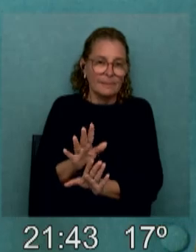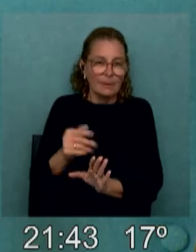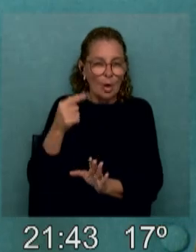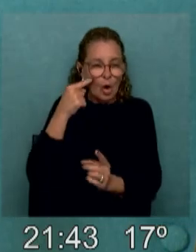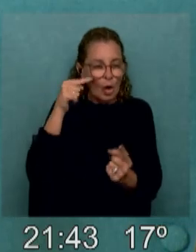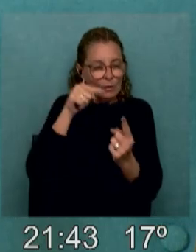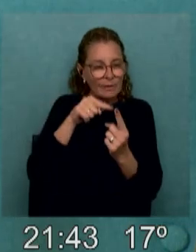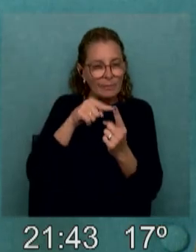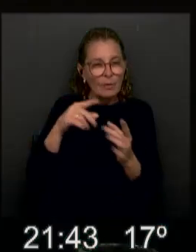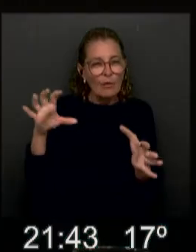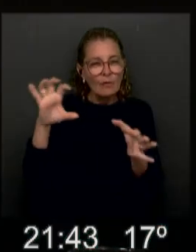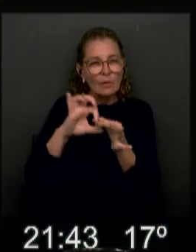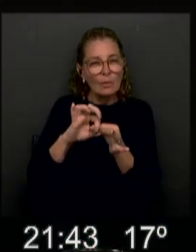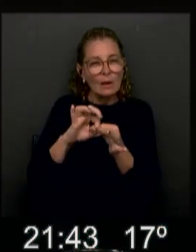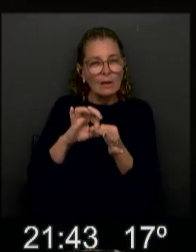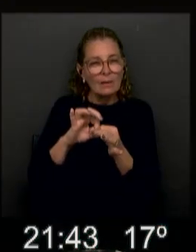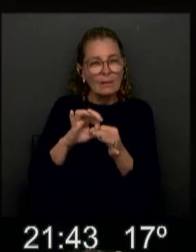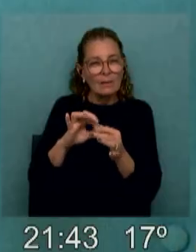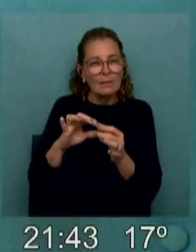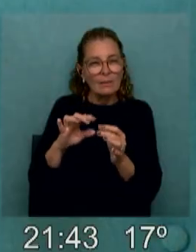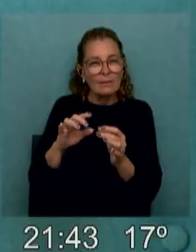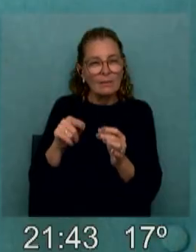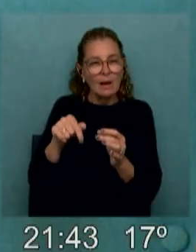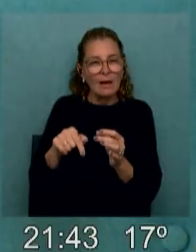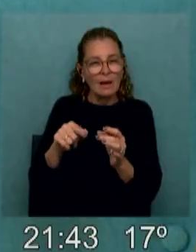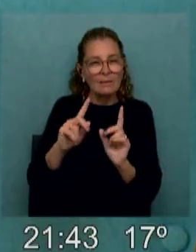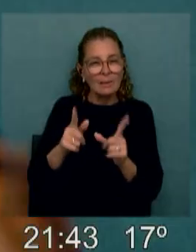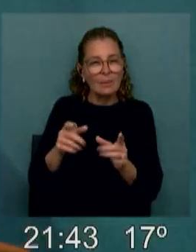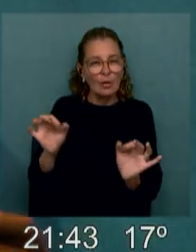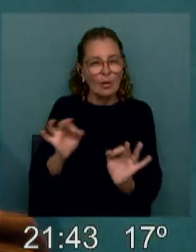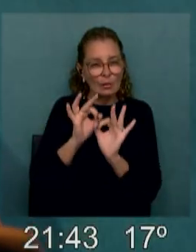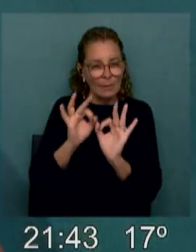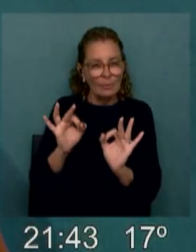Concentramos todo. Pero en un momento se vinculó con un sonido también. No,